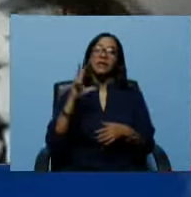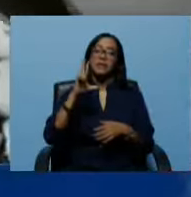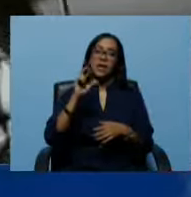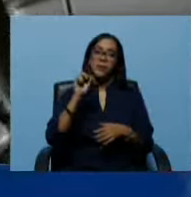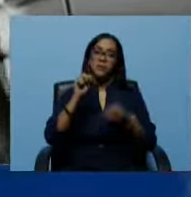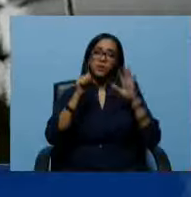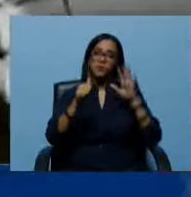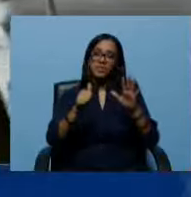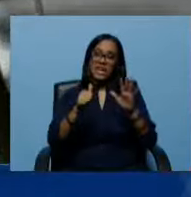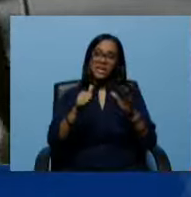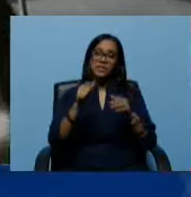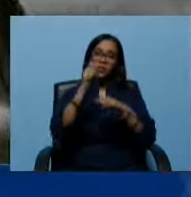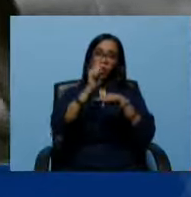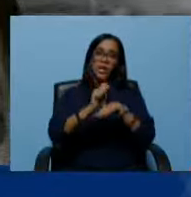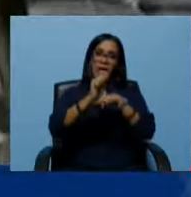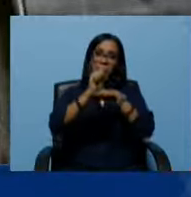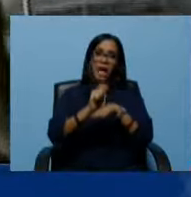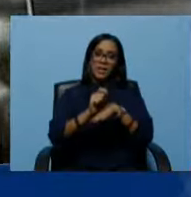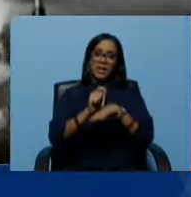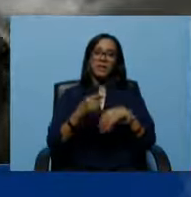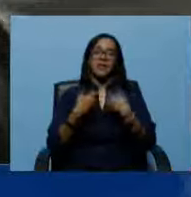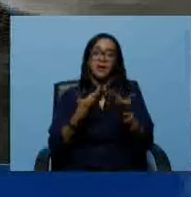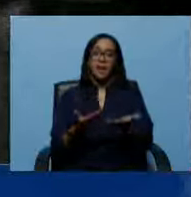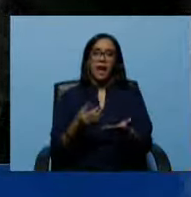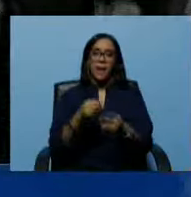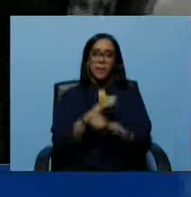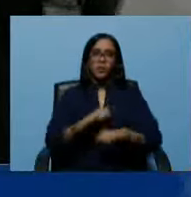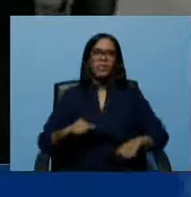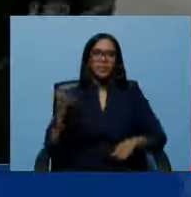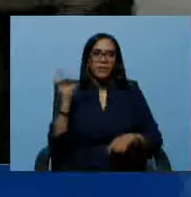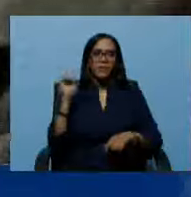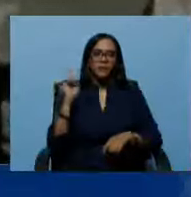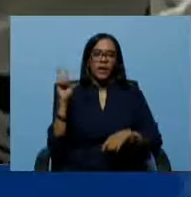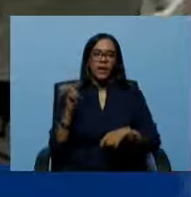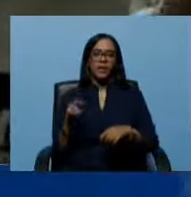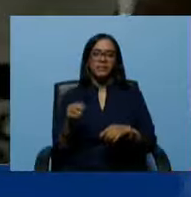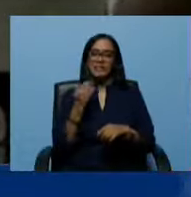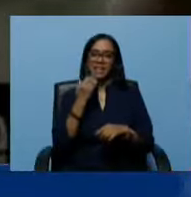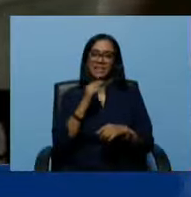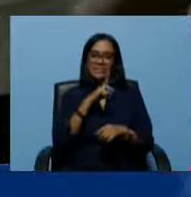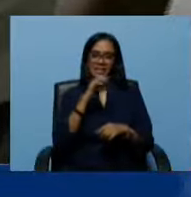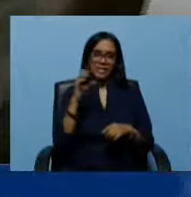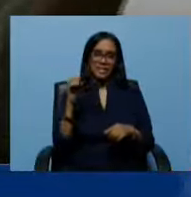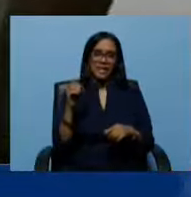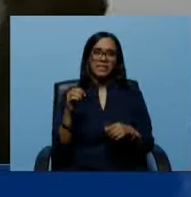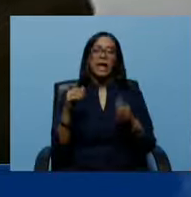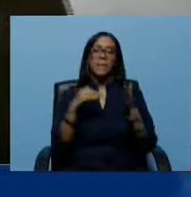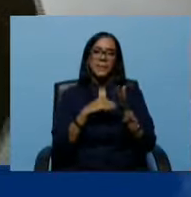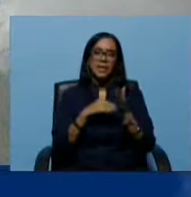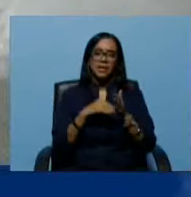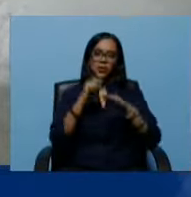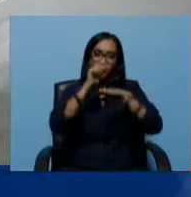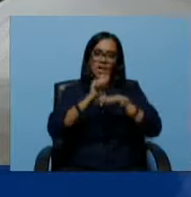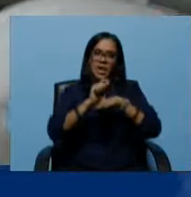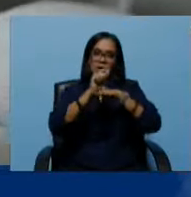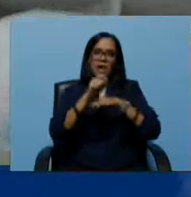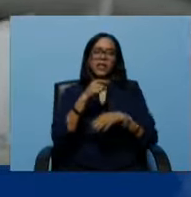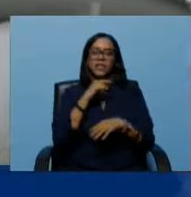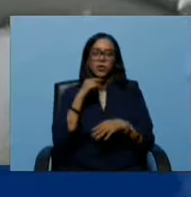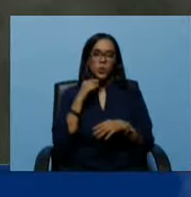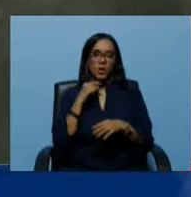toneladas de caña le aportará Portuguesa a Venezuela, casi 300 mil toneladas de azúcar, pero también